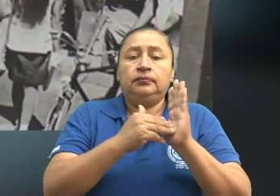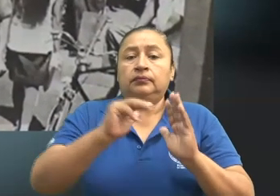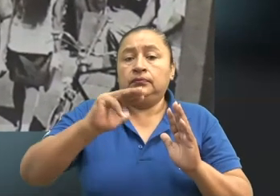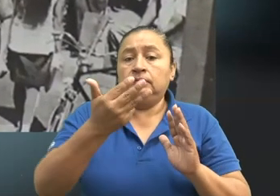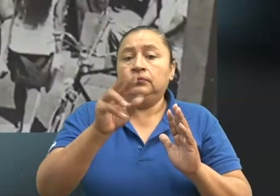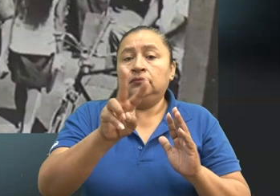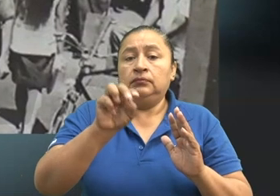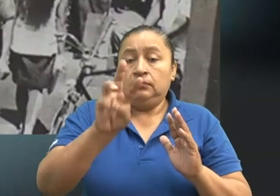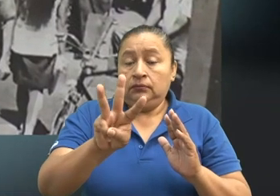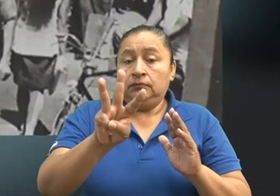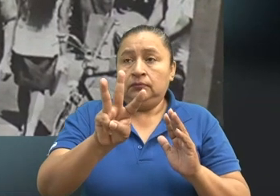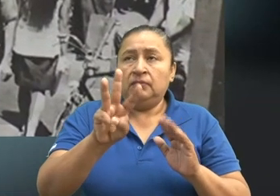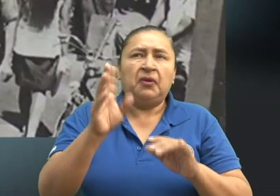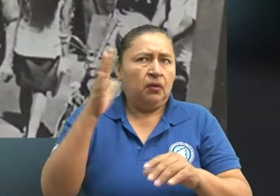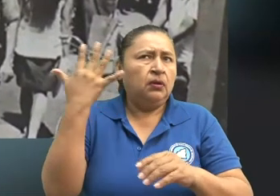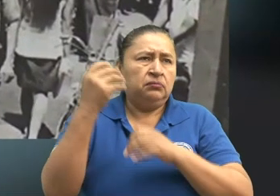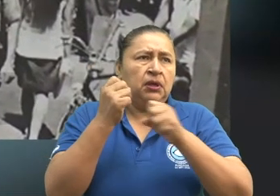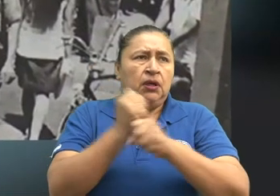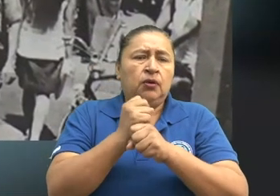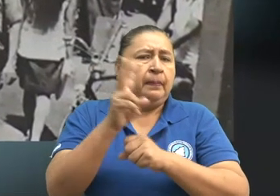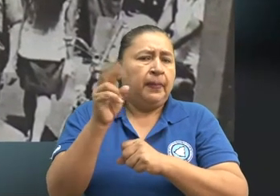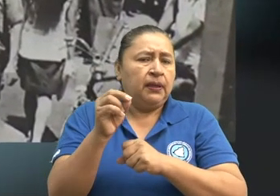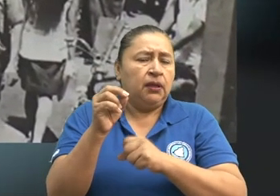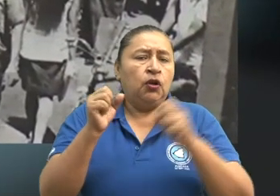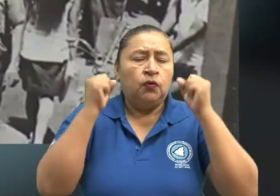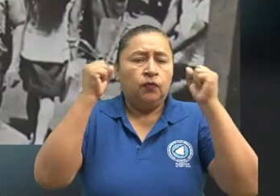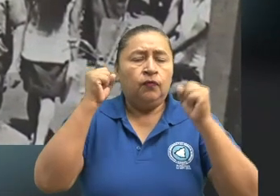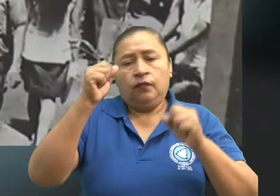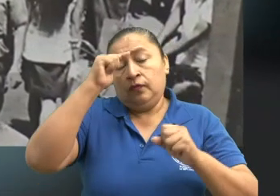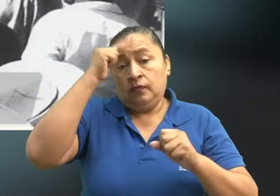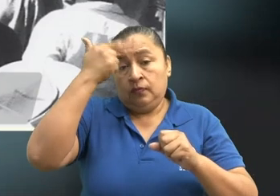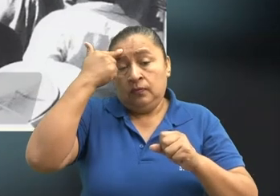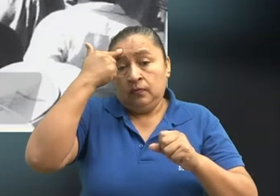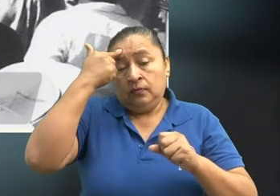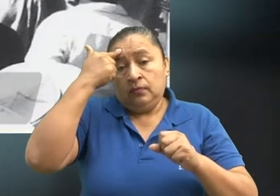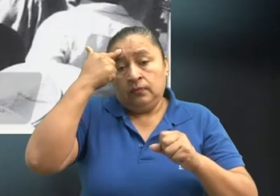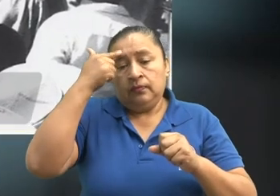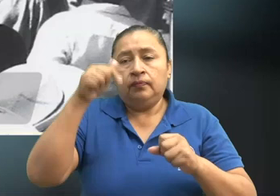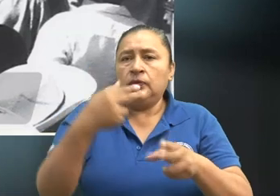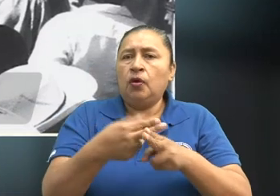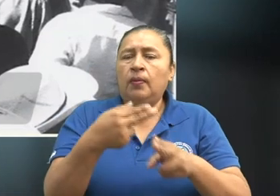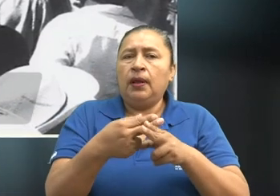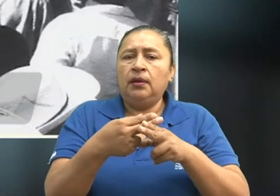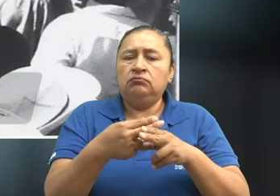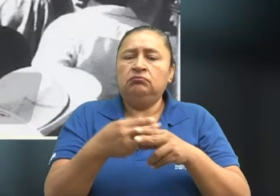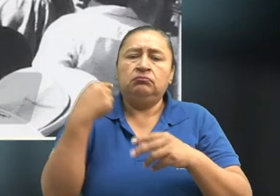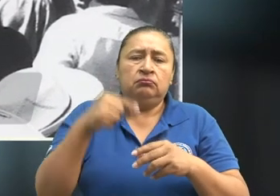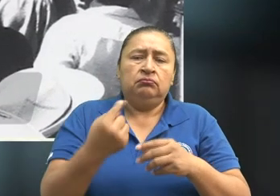1923, en ese periodo de los años 20, triunfó un gobierno que le llamaron de